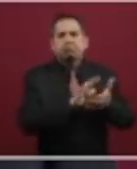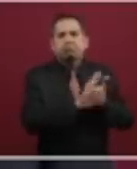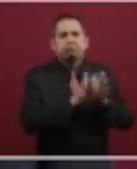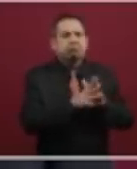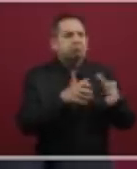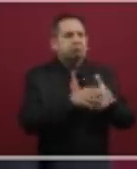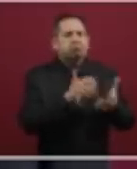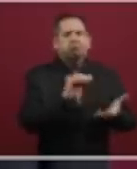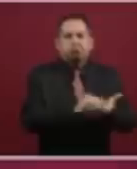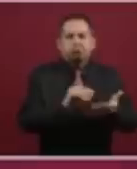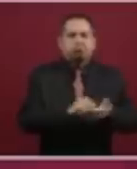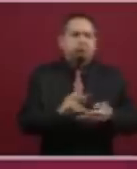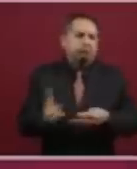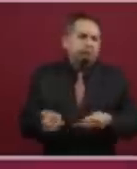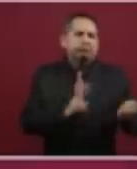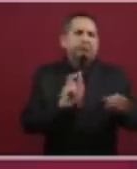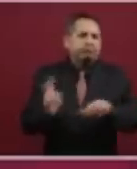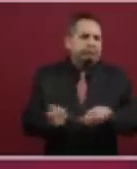el robo